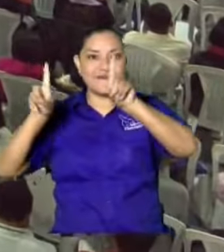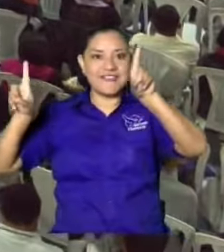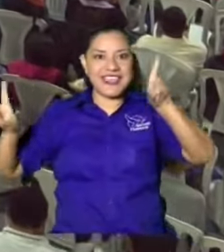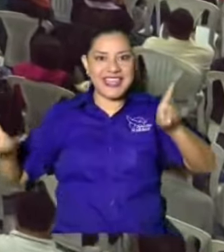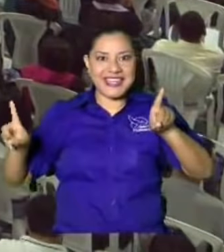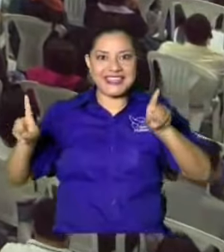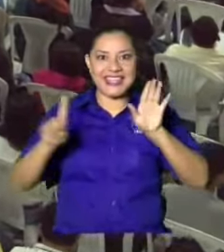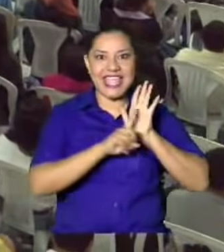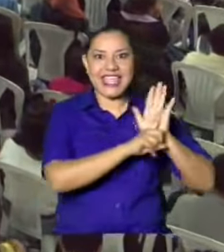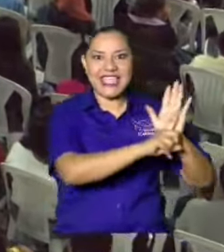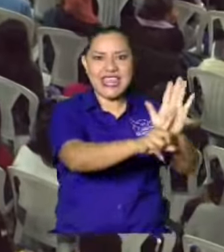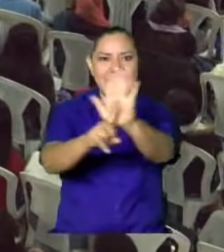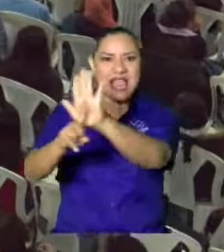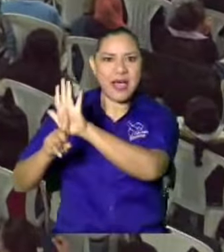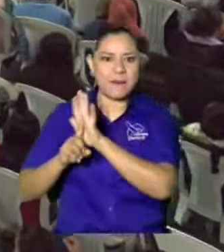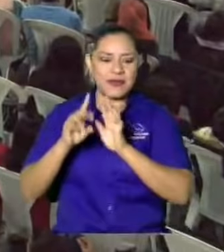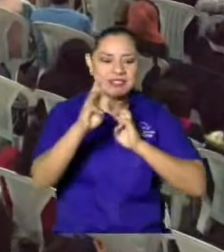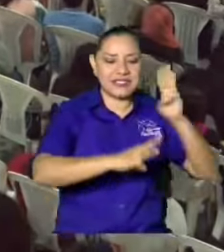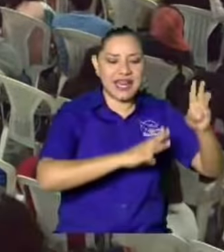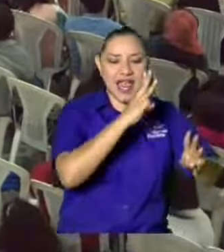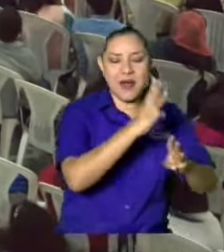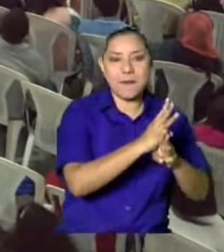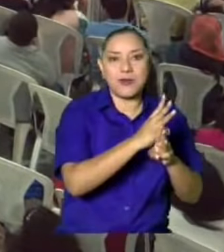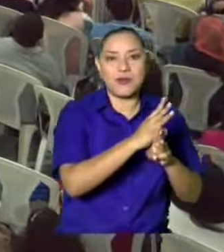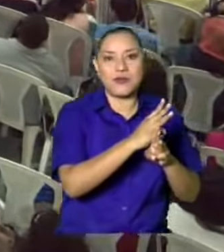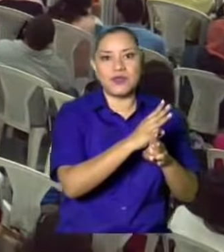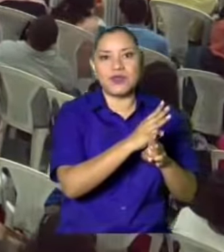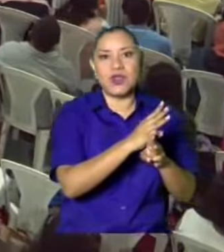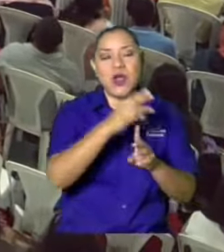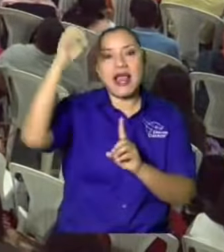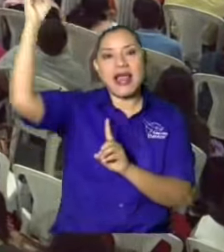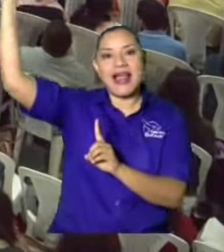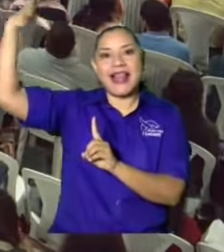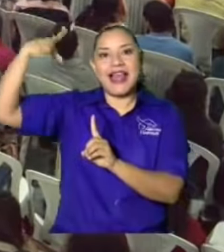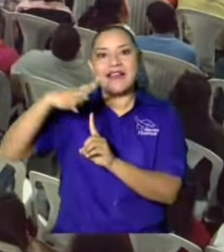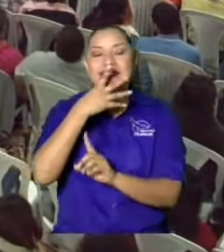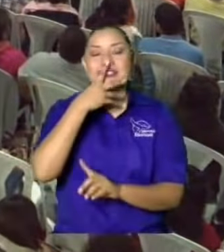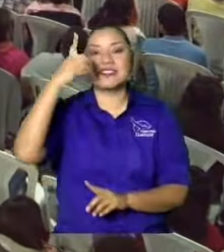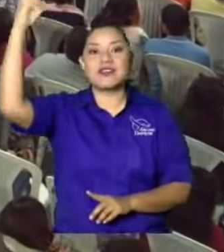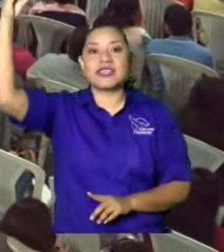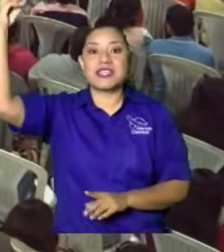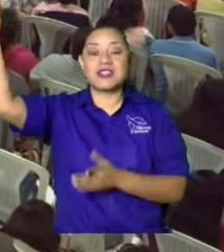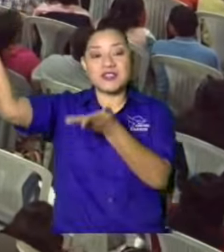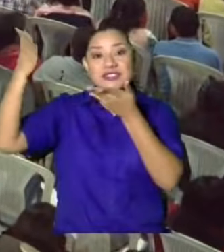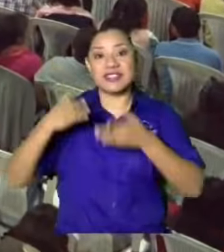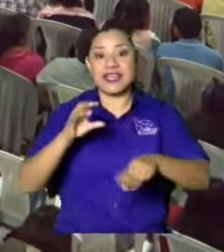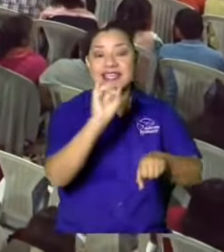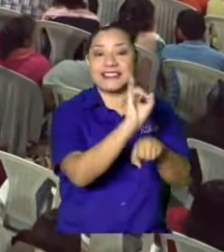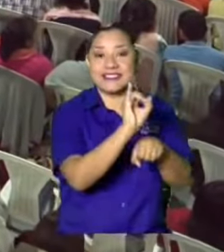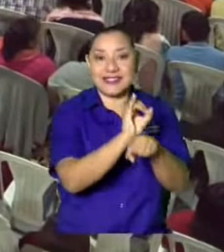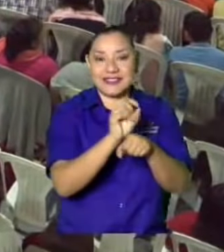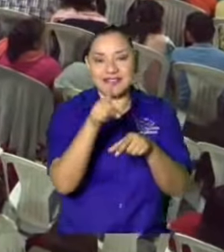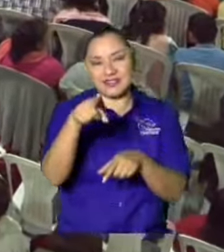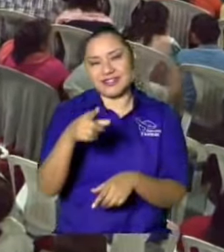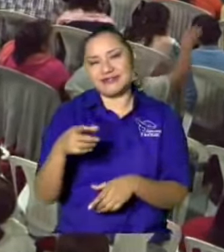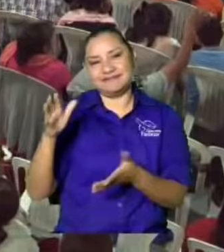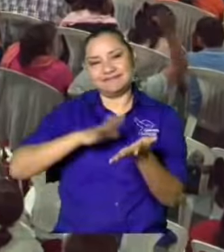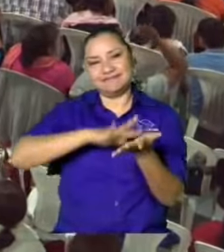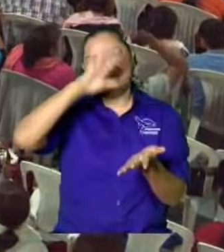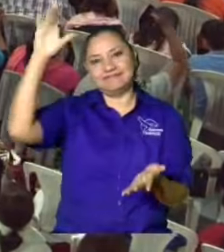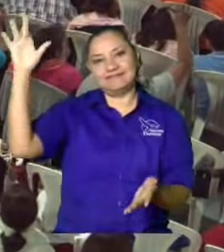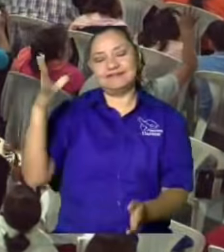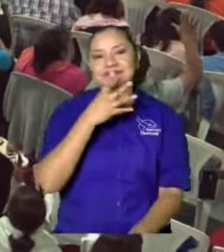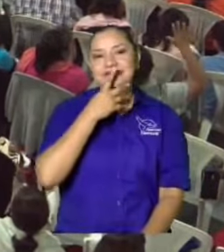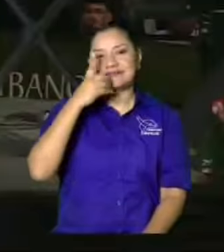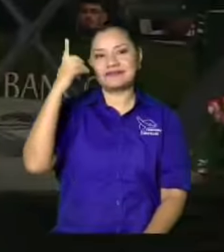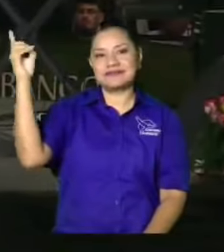está mostrando al mundo, déjeme decirle, la bendición que es la iglesia. ¿Cuánto le dan gloria a Dios?